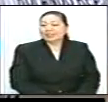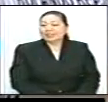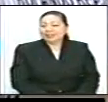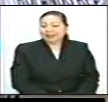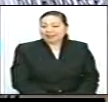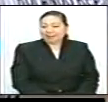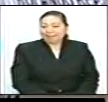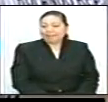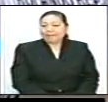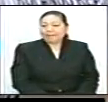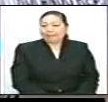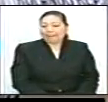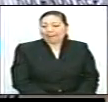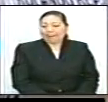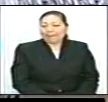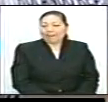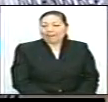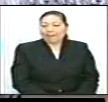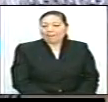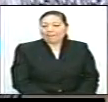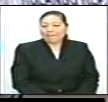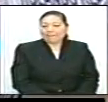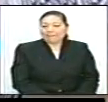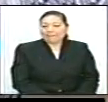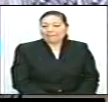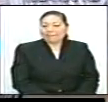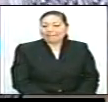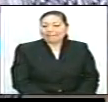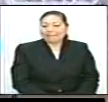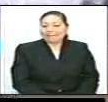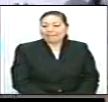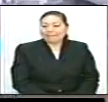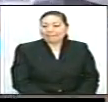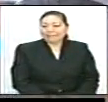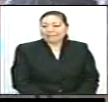interrupción, congresista Jorge Castillo. Sí, quisiera tomar el comentario.